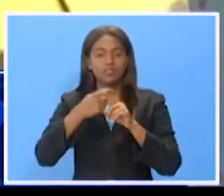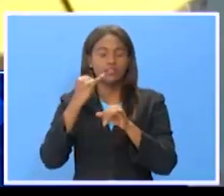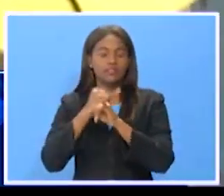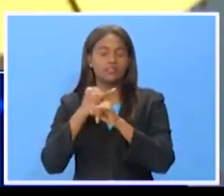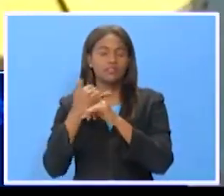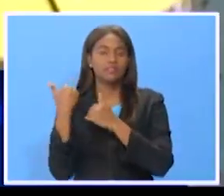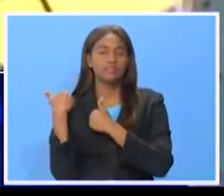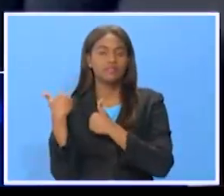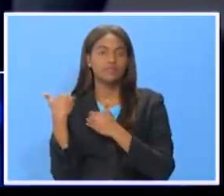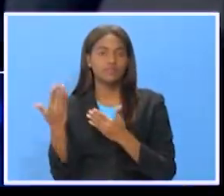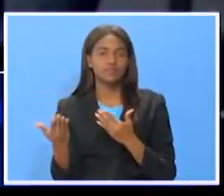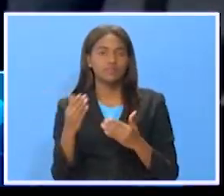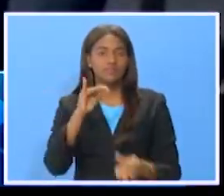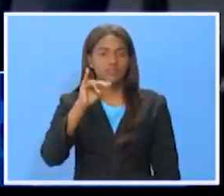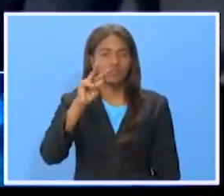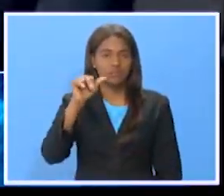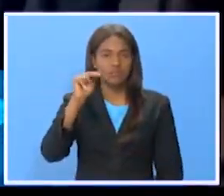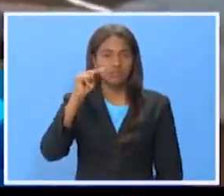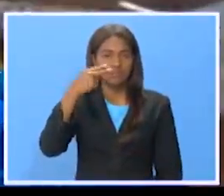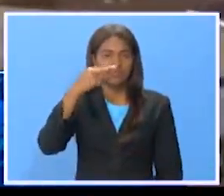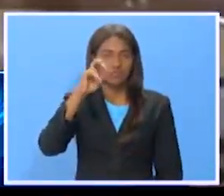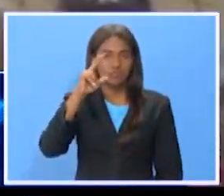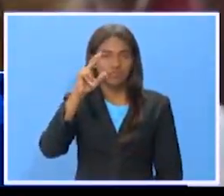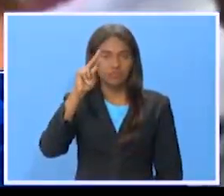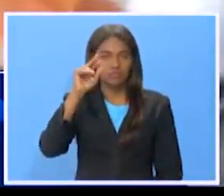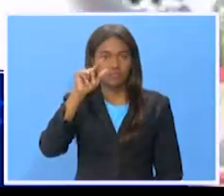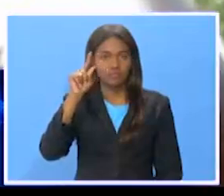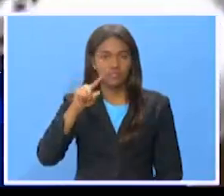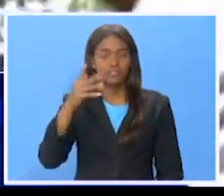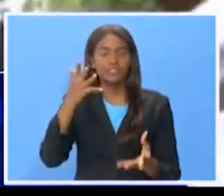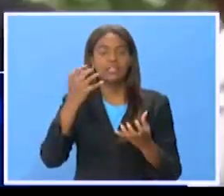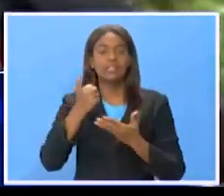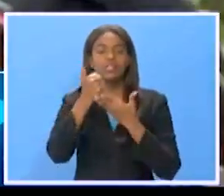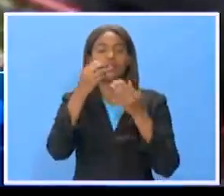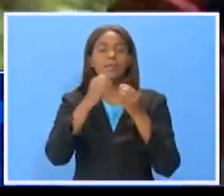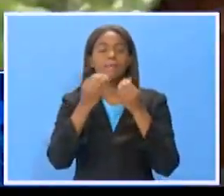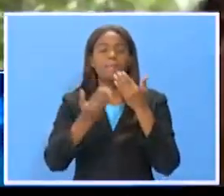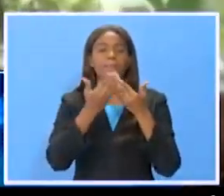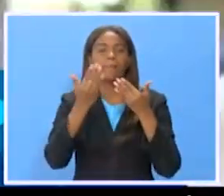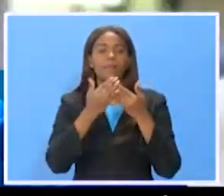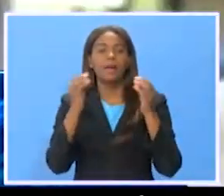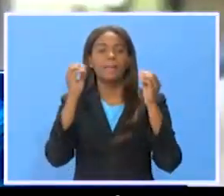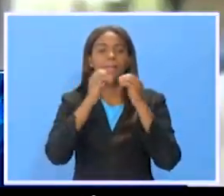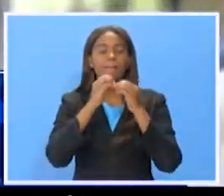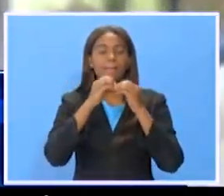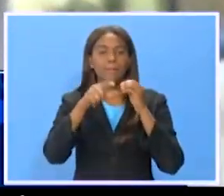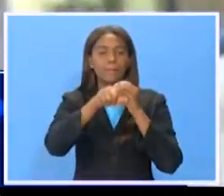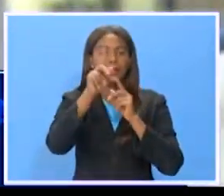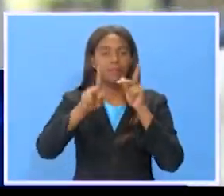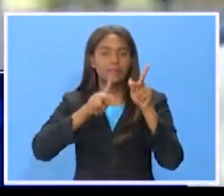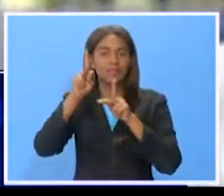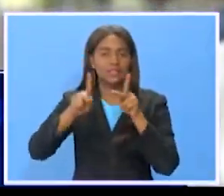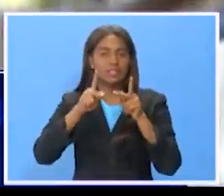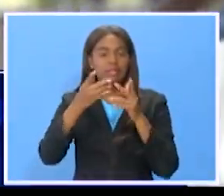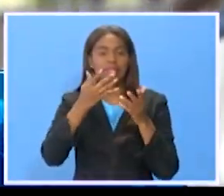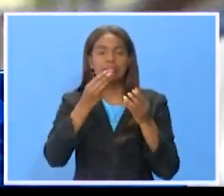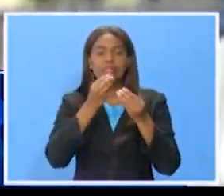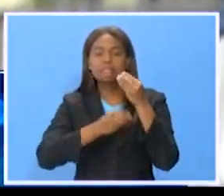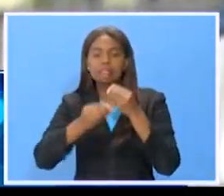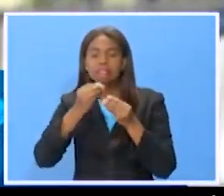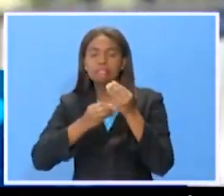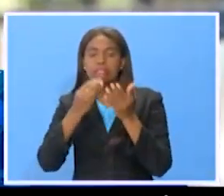organismo oficial, Iván Hernández Guzmán, se busca facilitarle a una mayor cantidad de personas de escasos